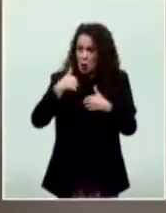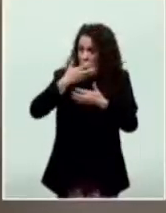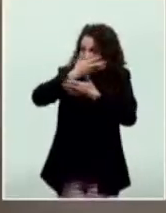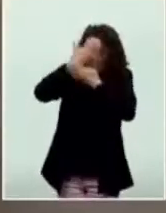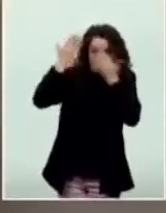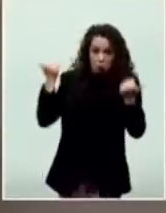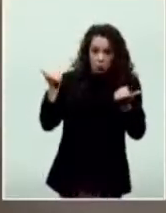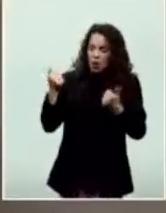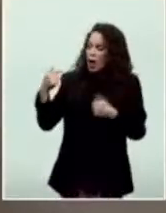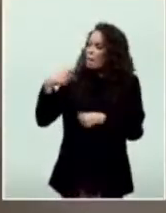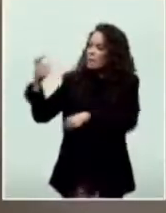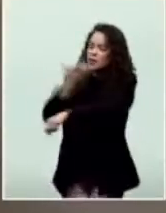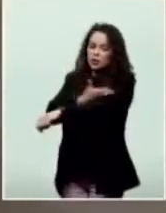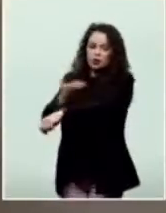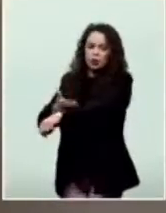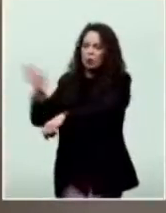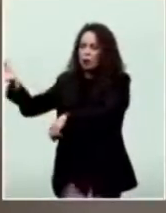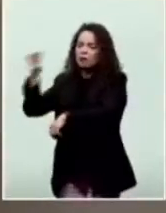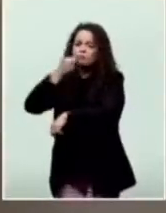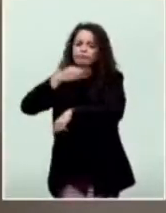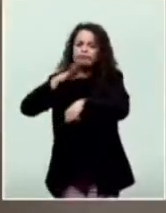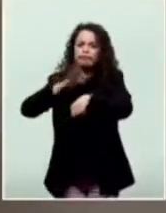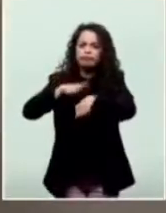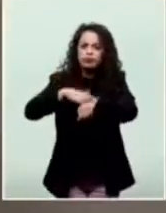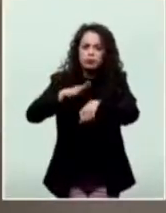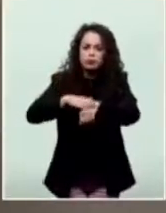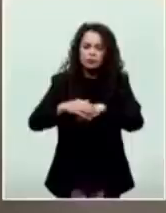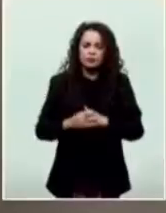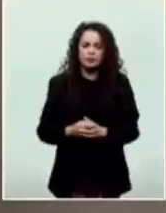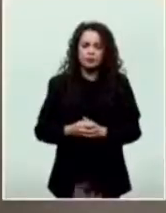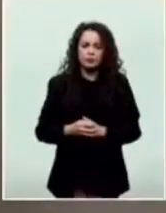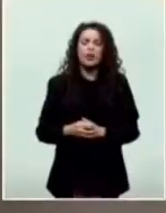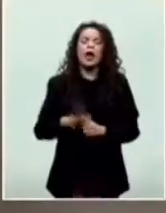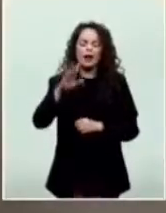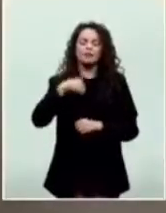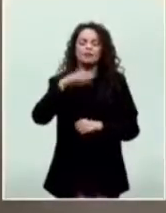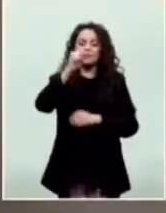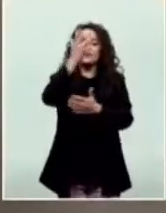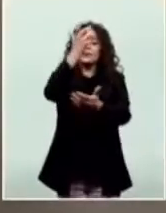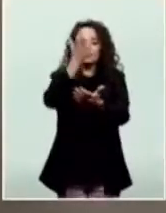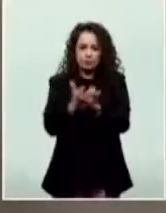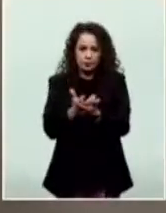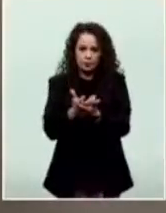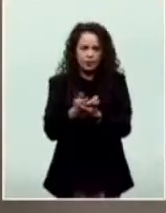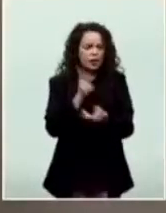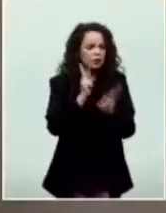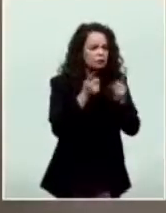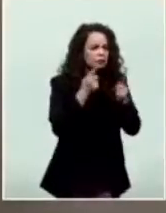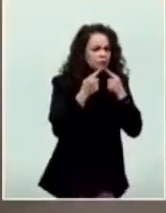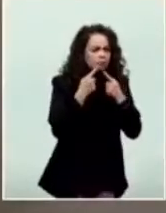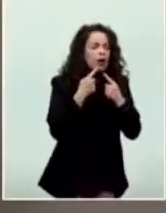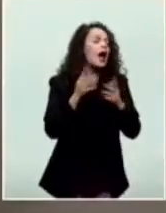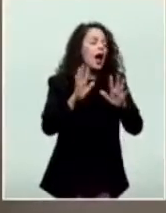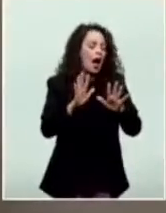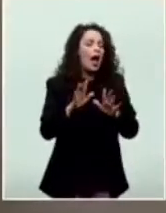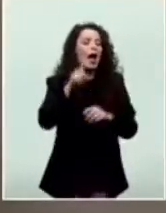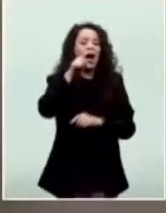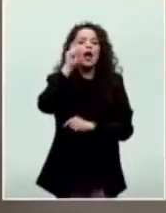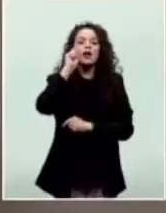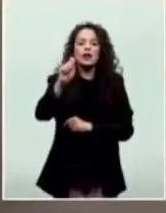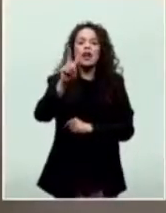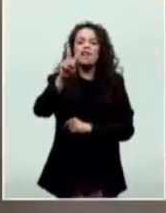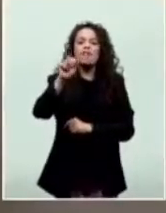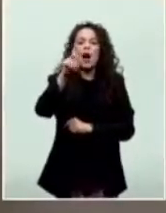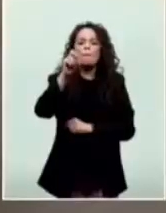decreto un receso, me informan que no era humo, que era vapor quemado del aire acondicionado, que se